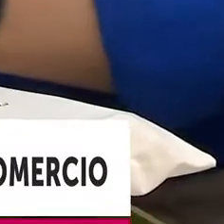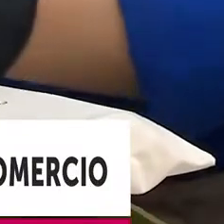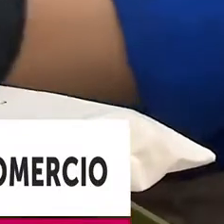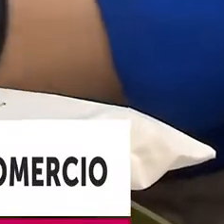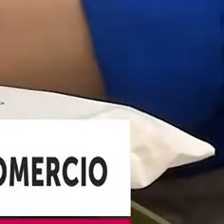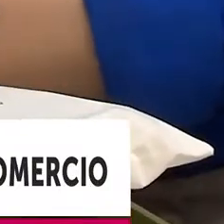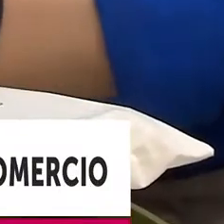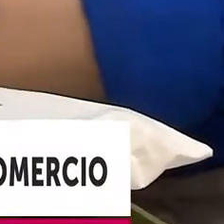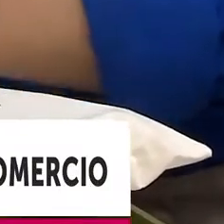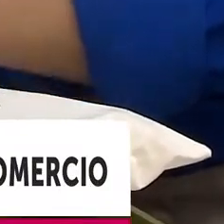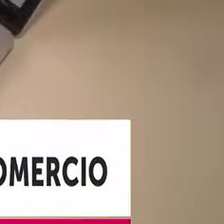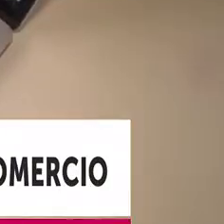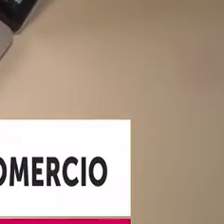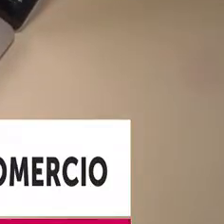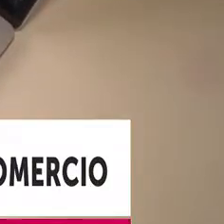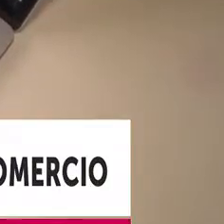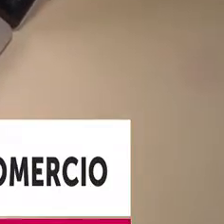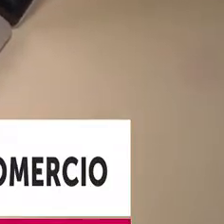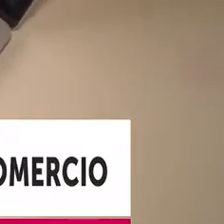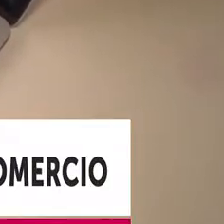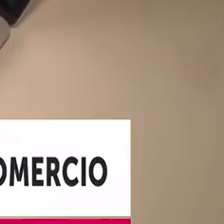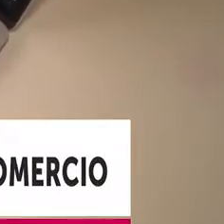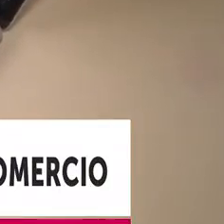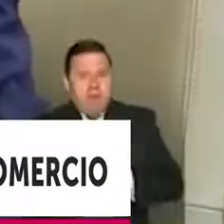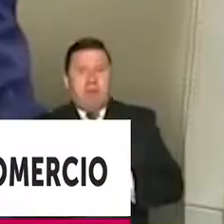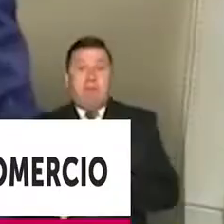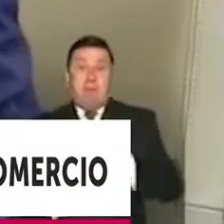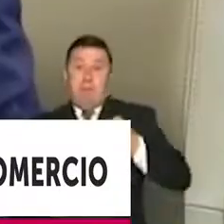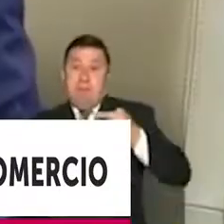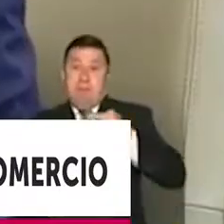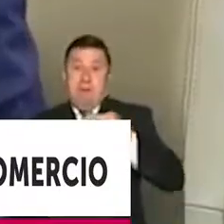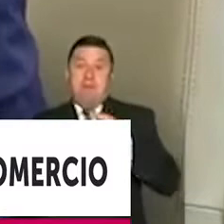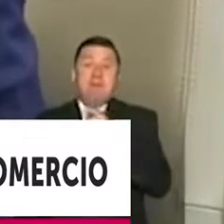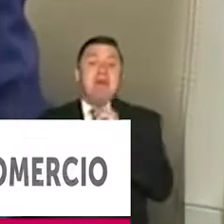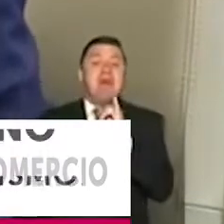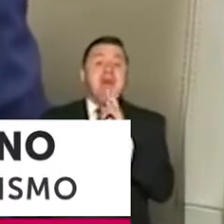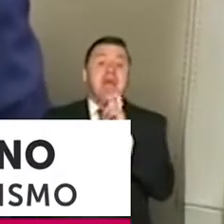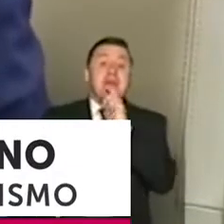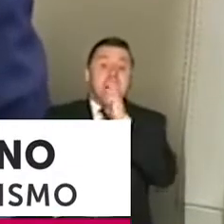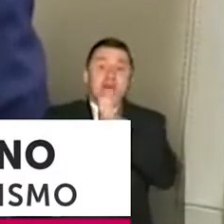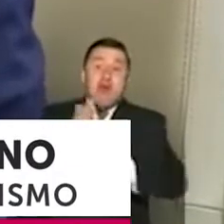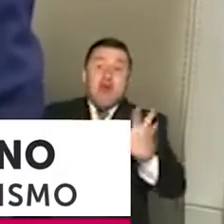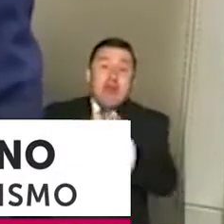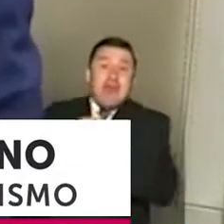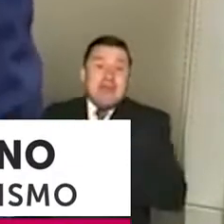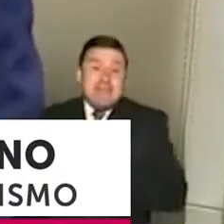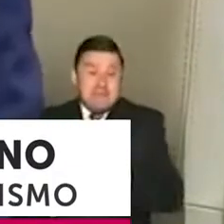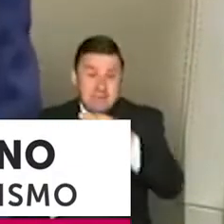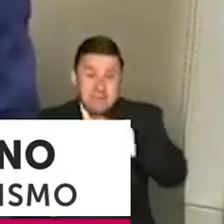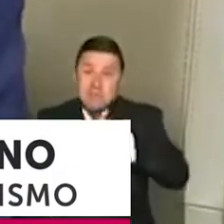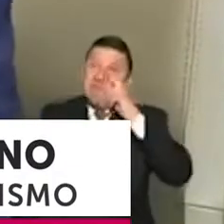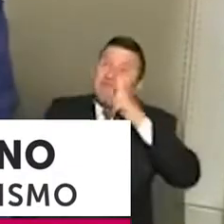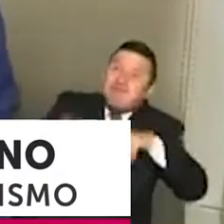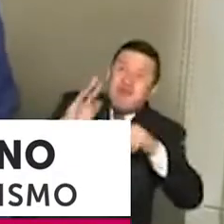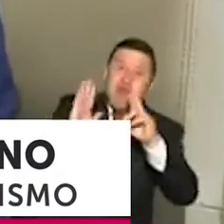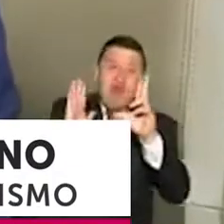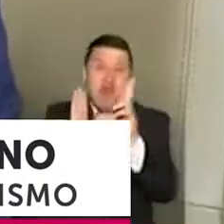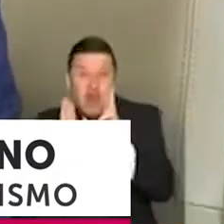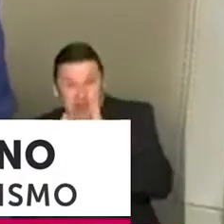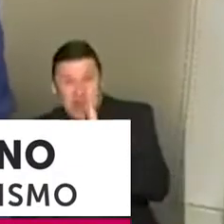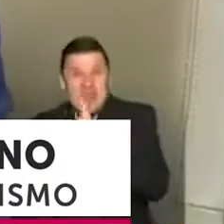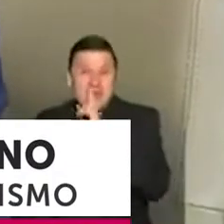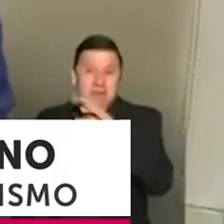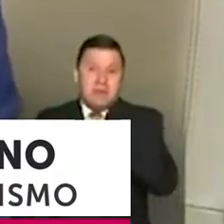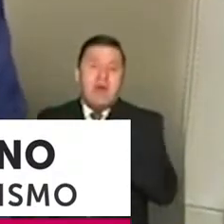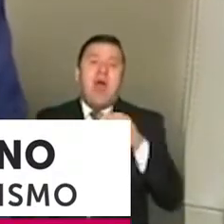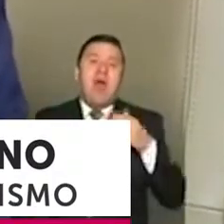calzado, confecciones, muebles y organización de eventos. La exención del IVA a todos los servicios turísticos y hoteleros hasta